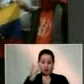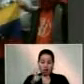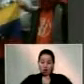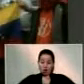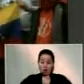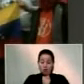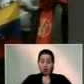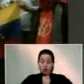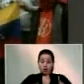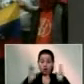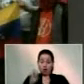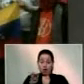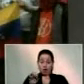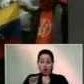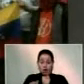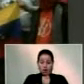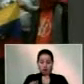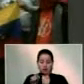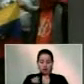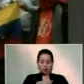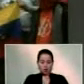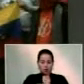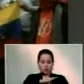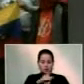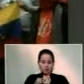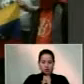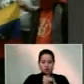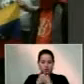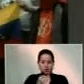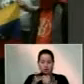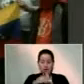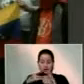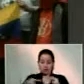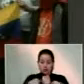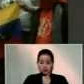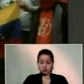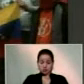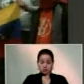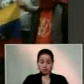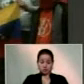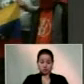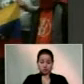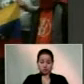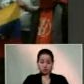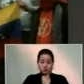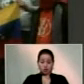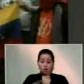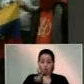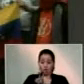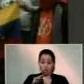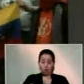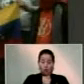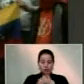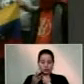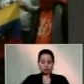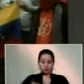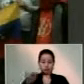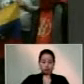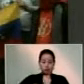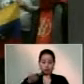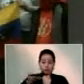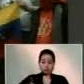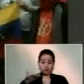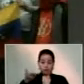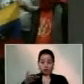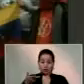de la Organización de Estados Americanos, también la Comisión Interamericana de los Derechos Humanos, dos encuentros importantes, relevantes